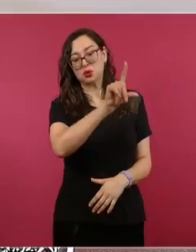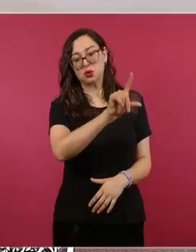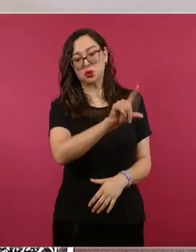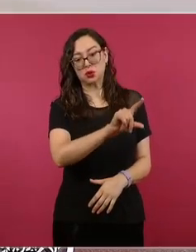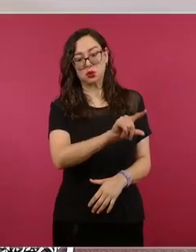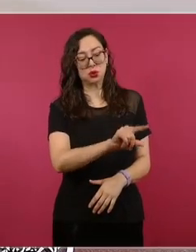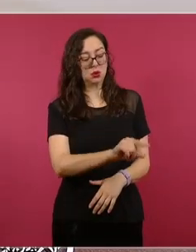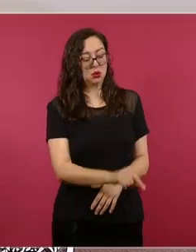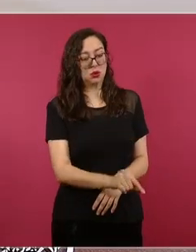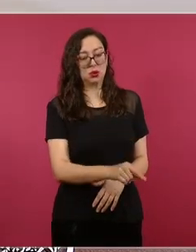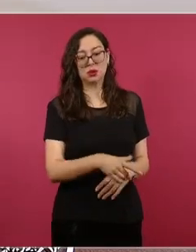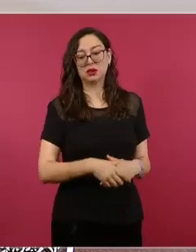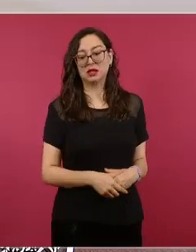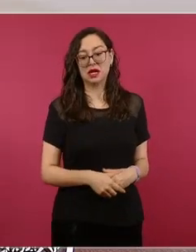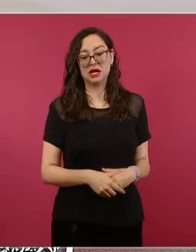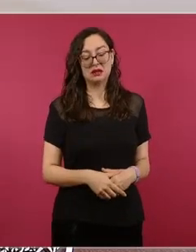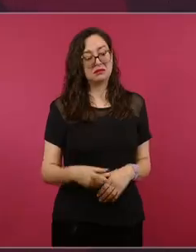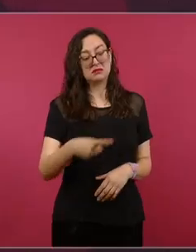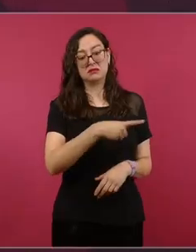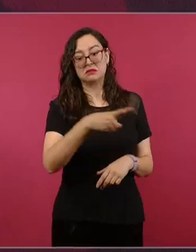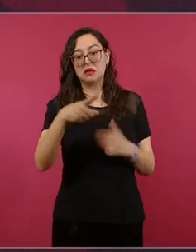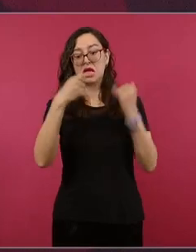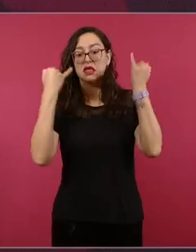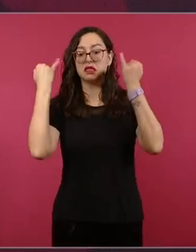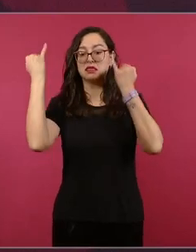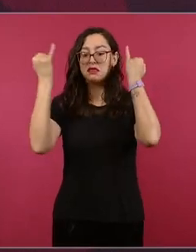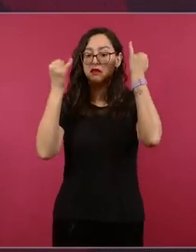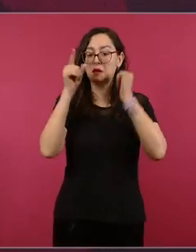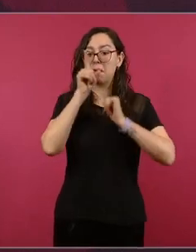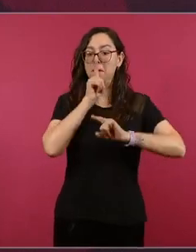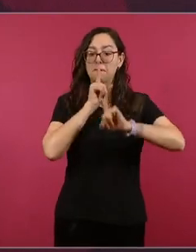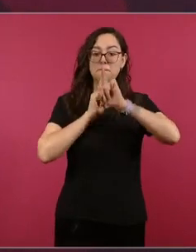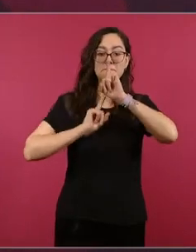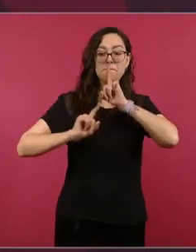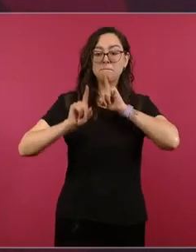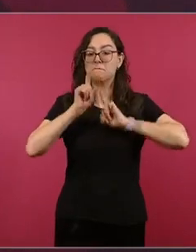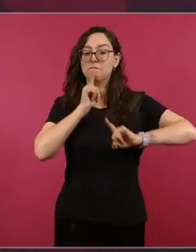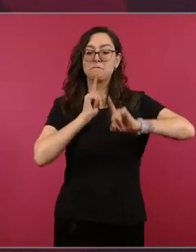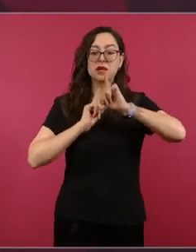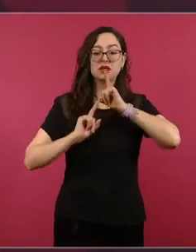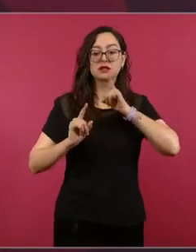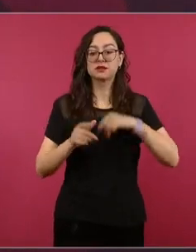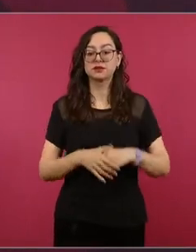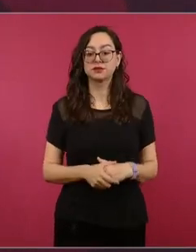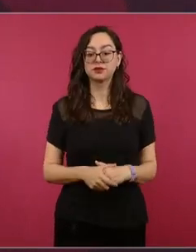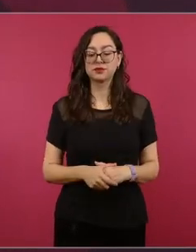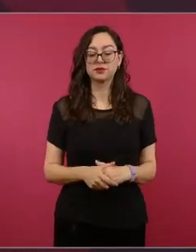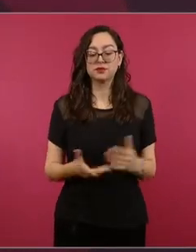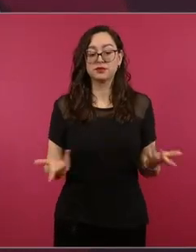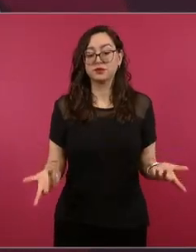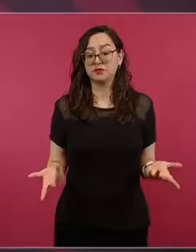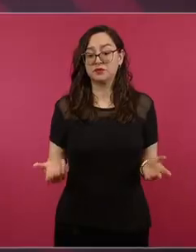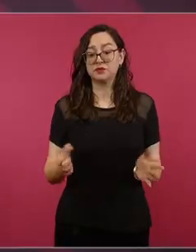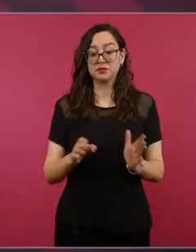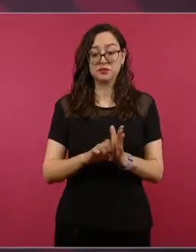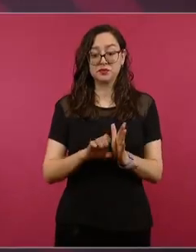y desde luego calumniosa. Todo esto de AMLO,